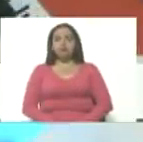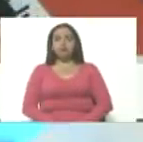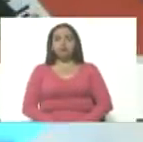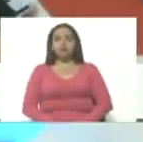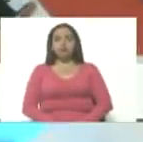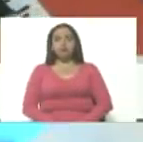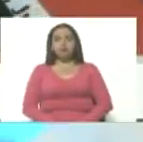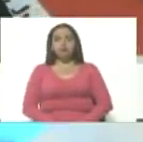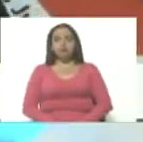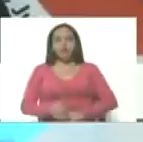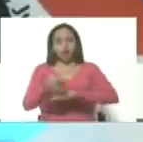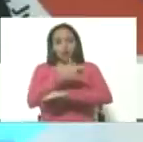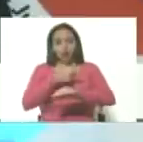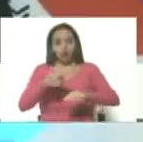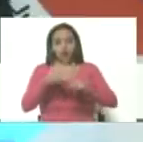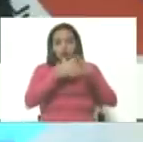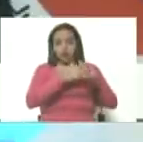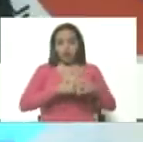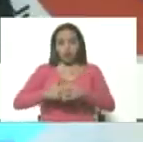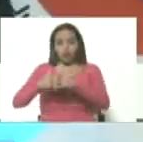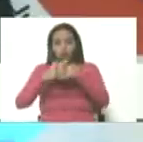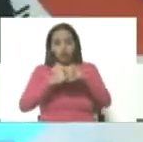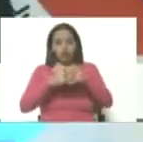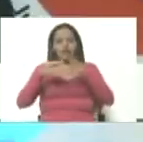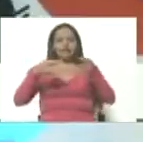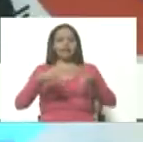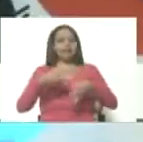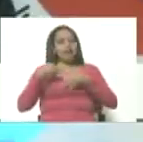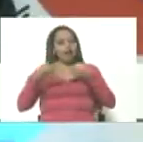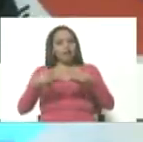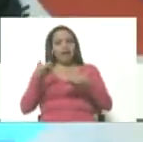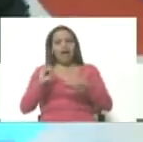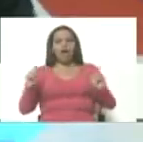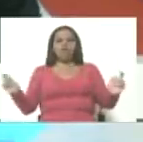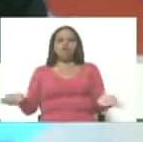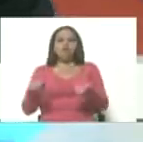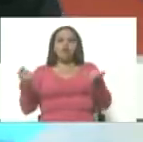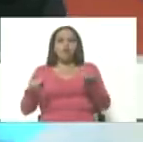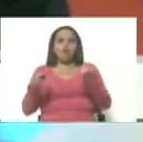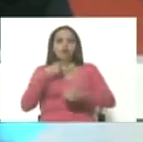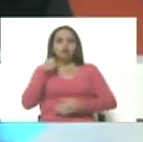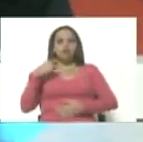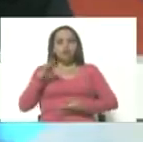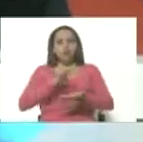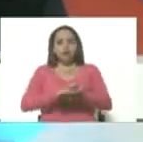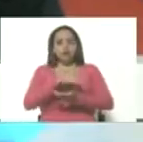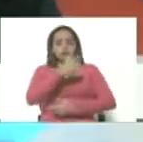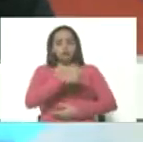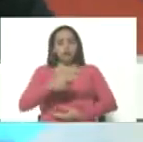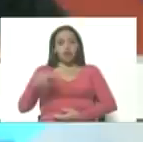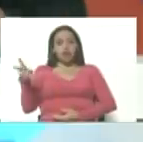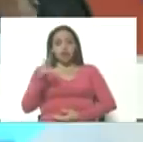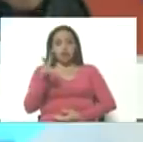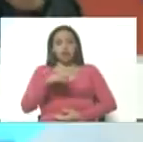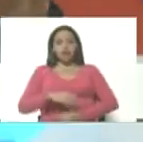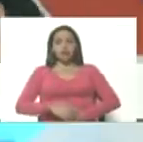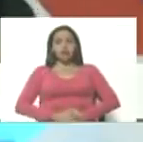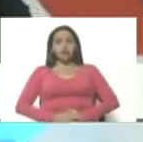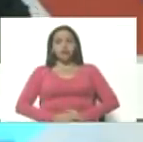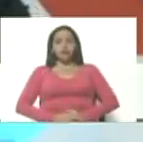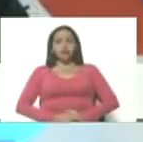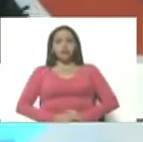El gobierno de los Estados Unidos se ha dedicado a promover la muerte de los venezolanos, coartando